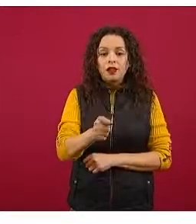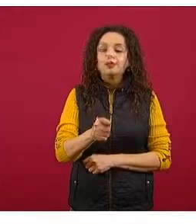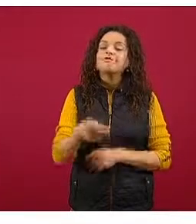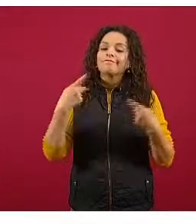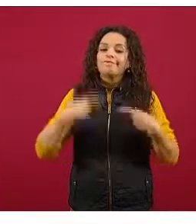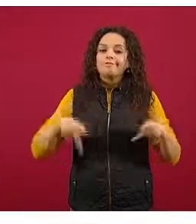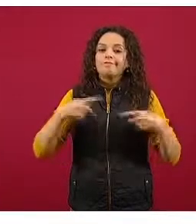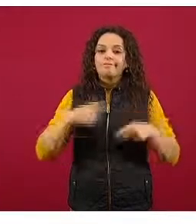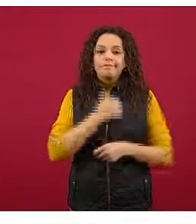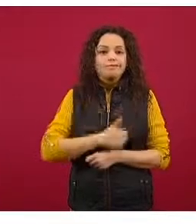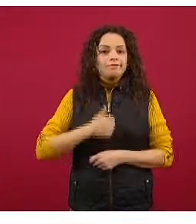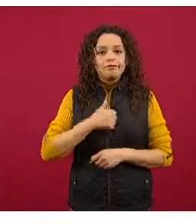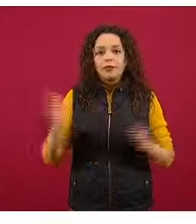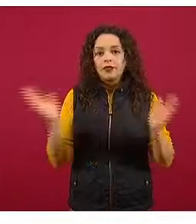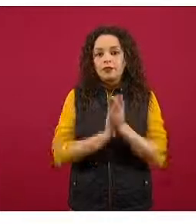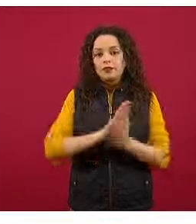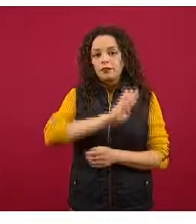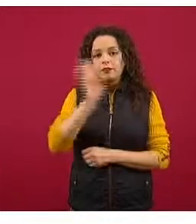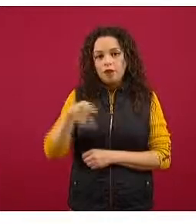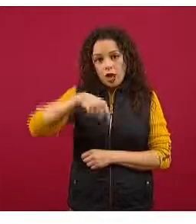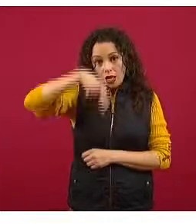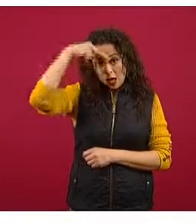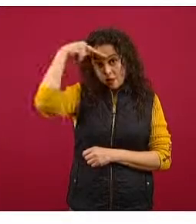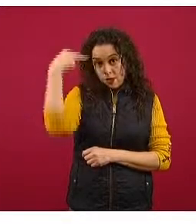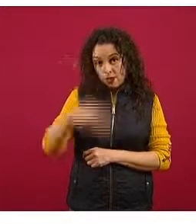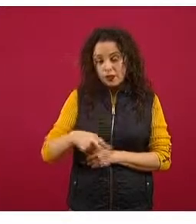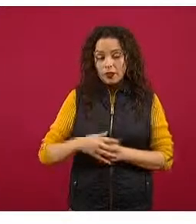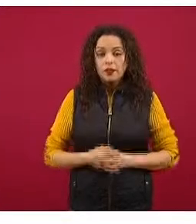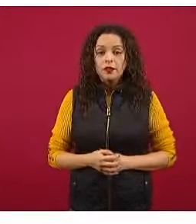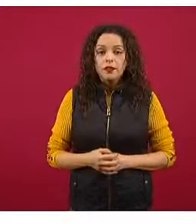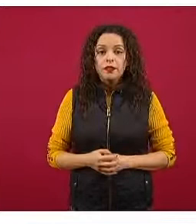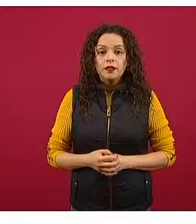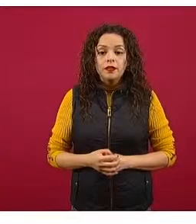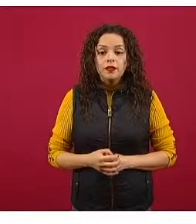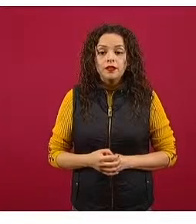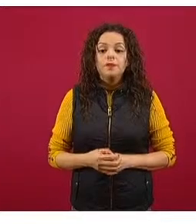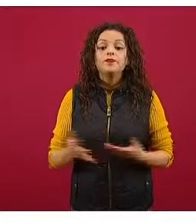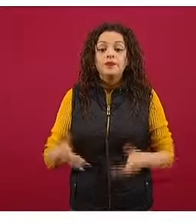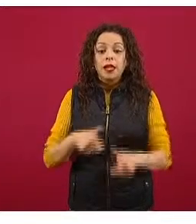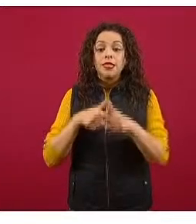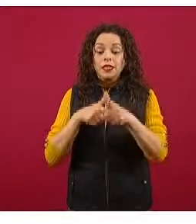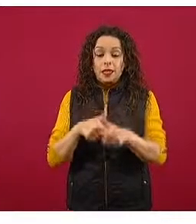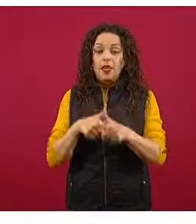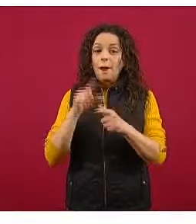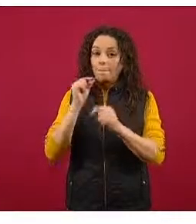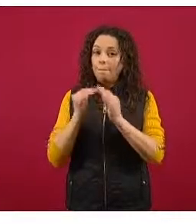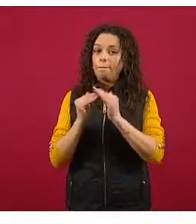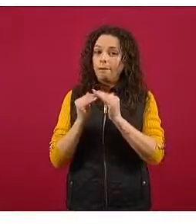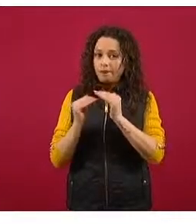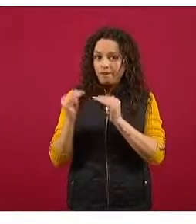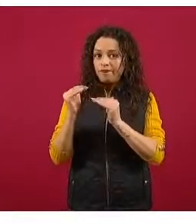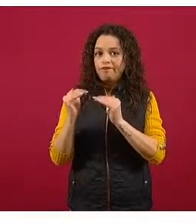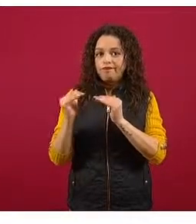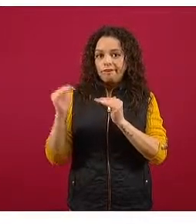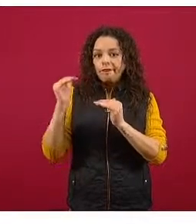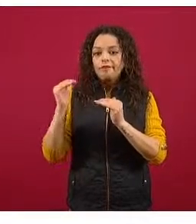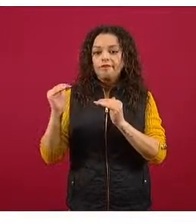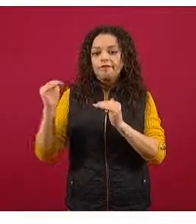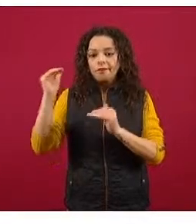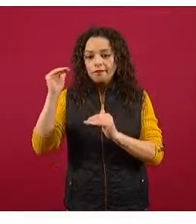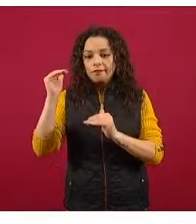defunciones que han ocurrido en nuestro país. Seguimos en un incremento también en el